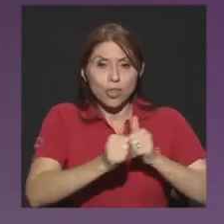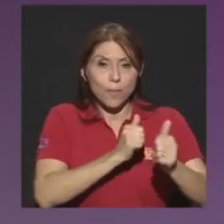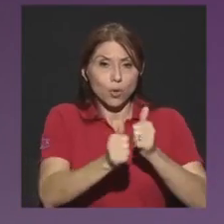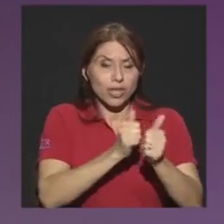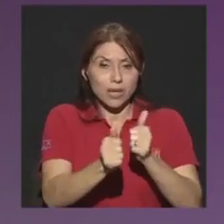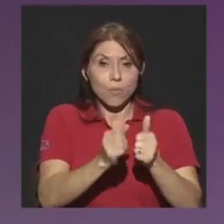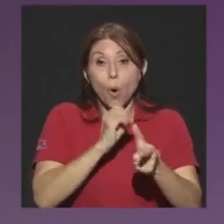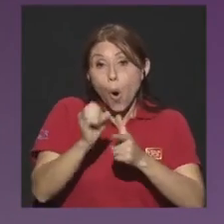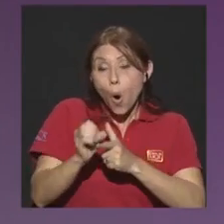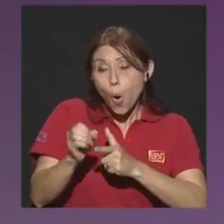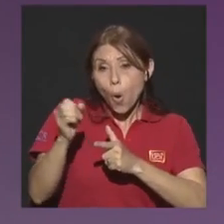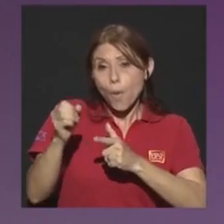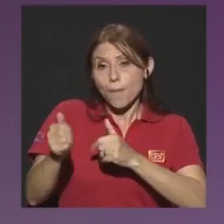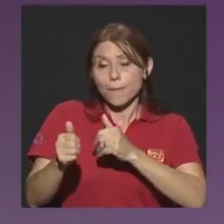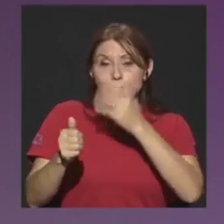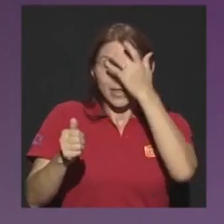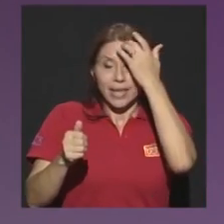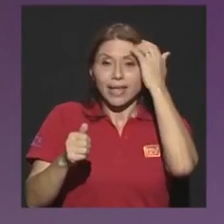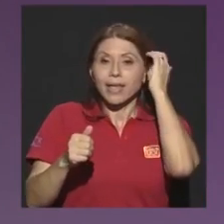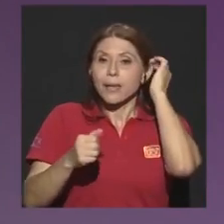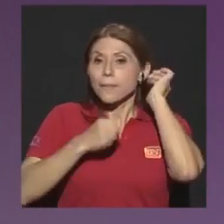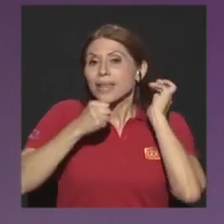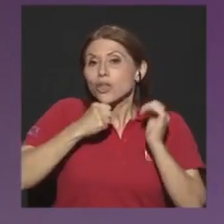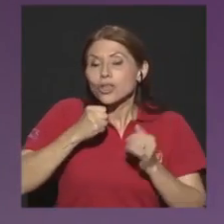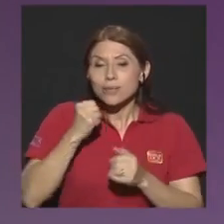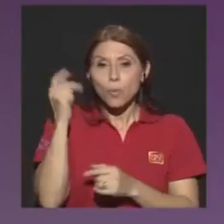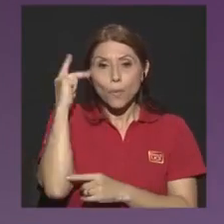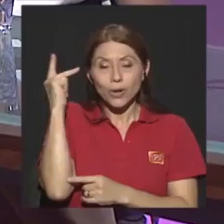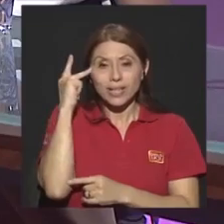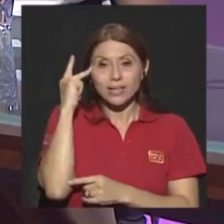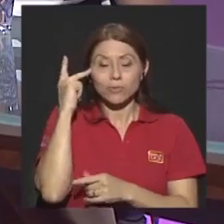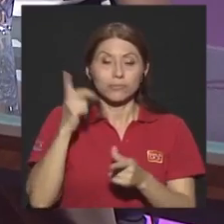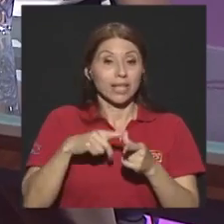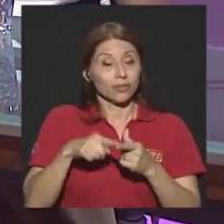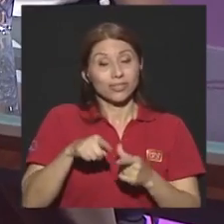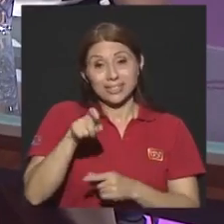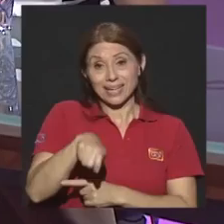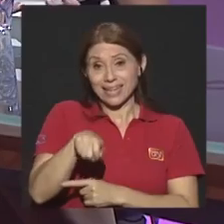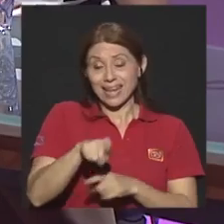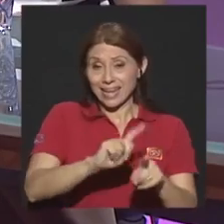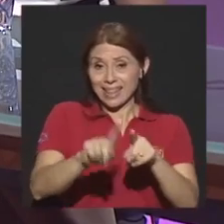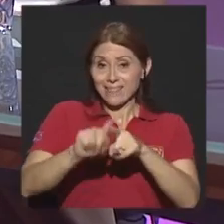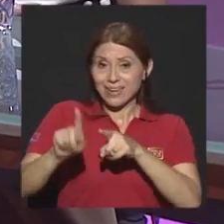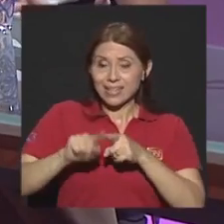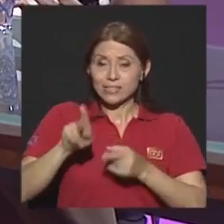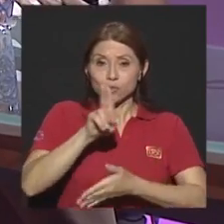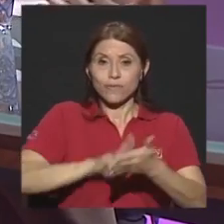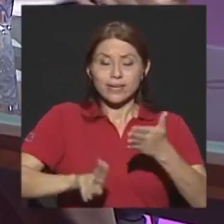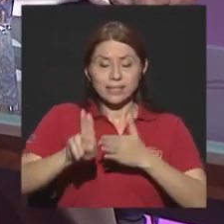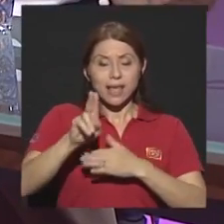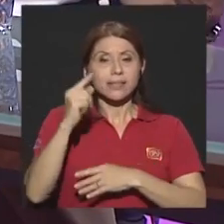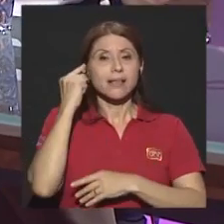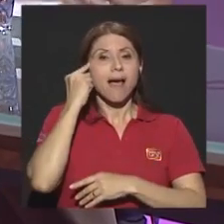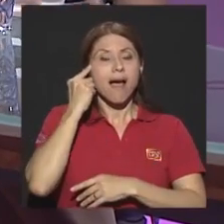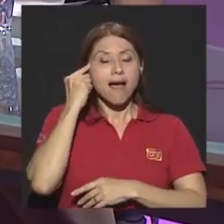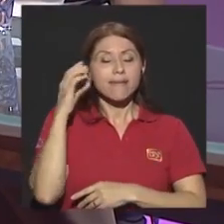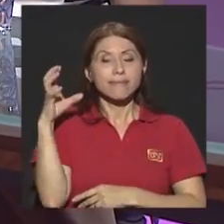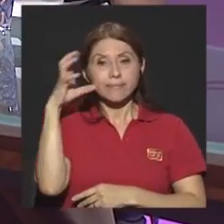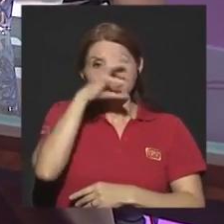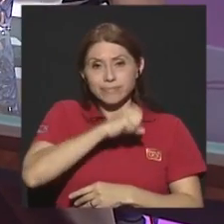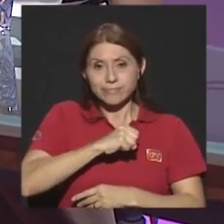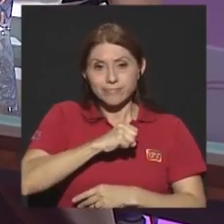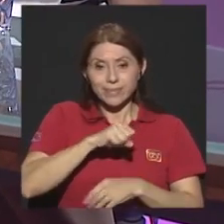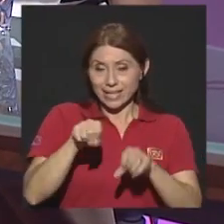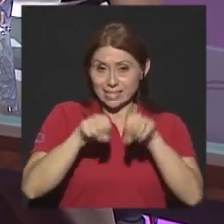se requiere una toma de conciencia de parte de las universidades y del sistema de educación en